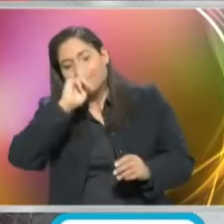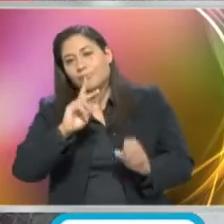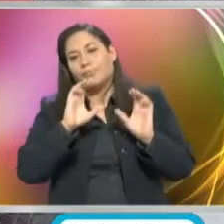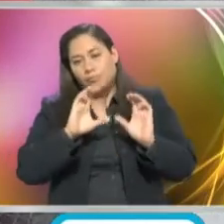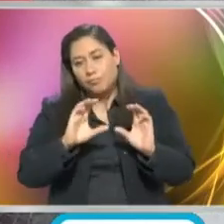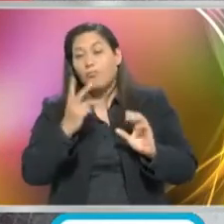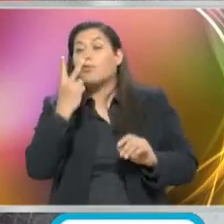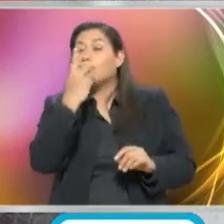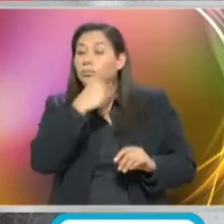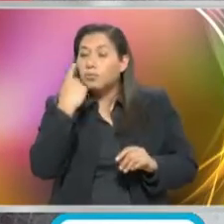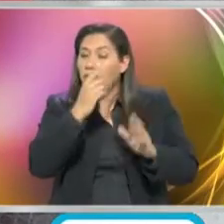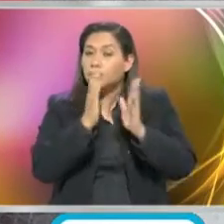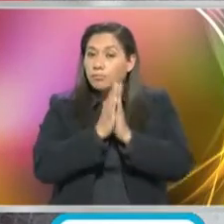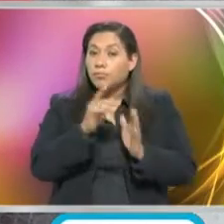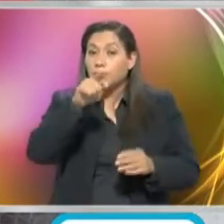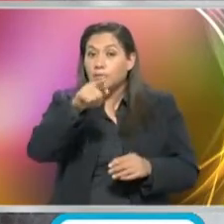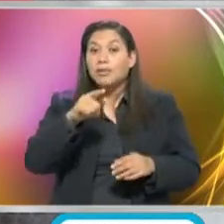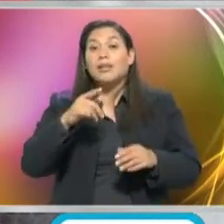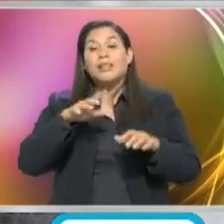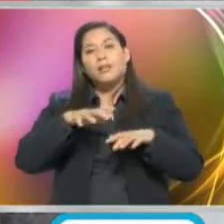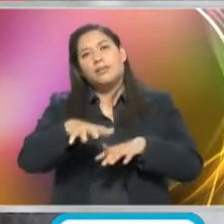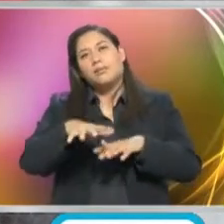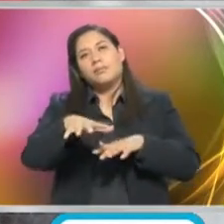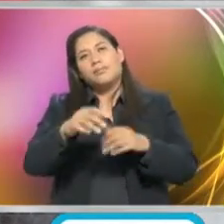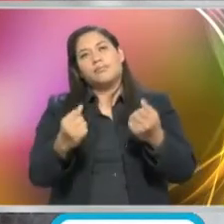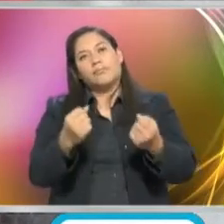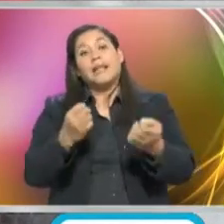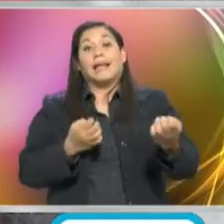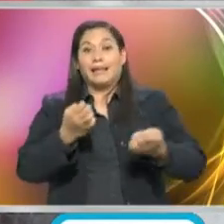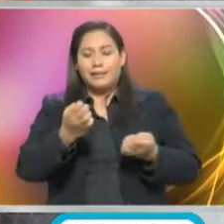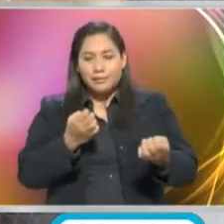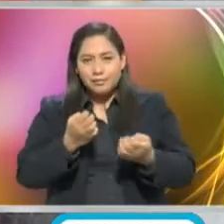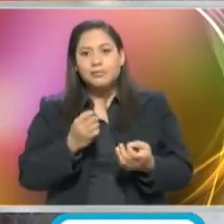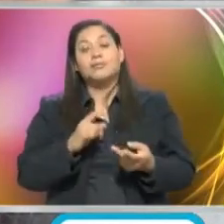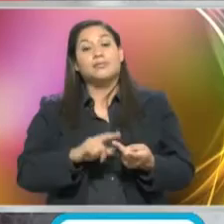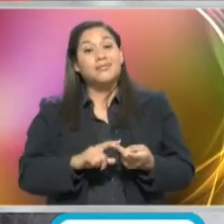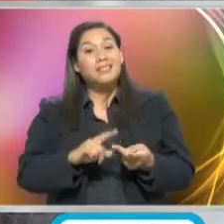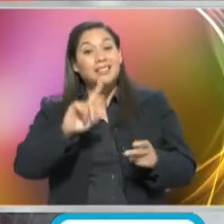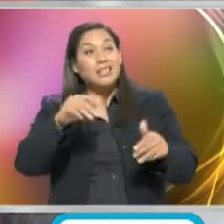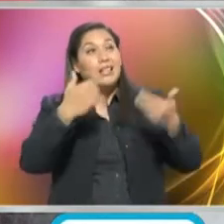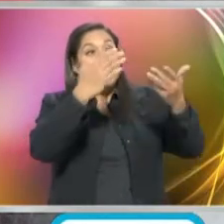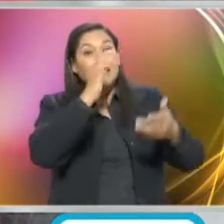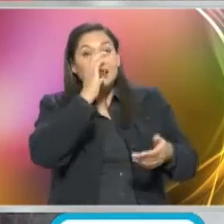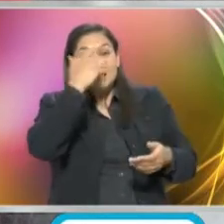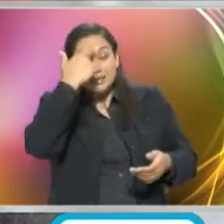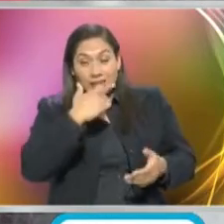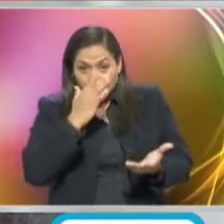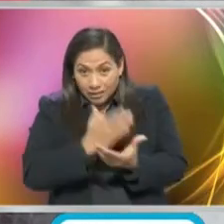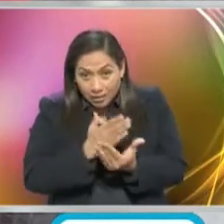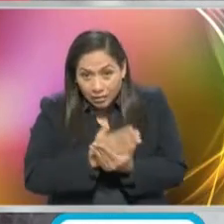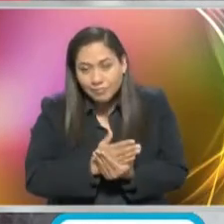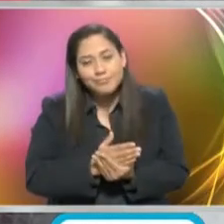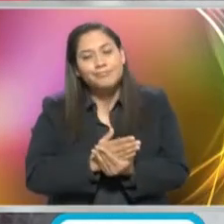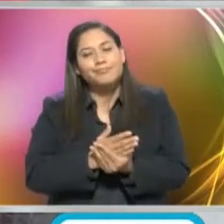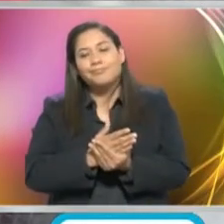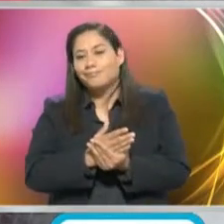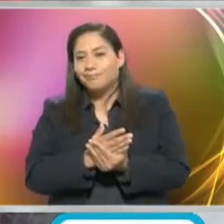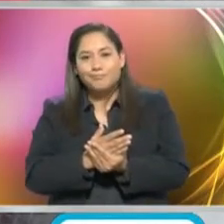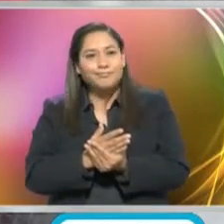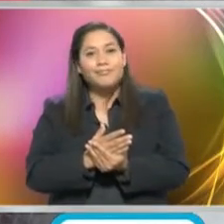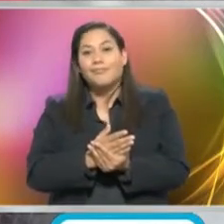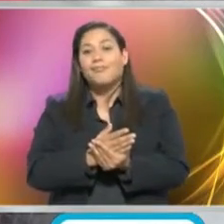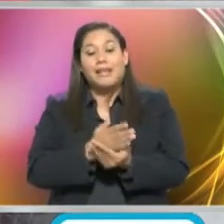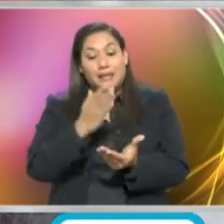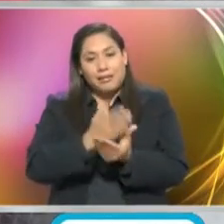2 horas, por favor. Entonces si llegan del tráfico, llegas de hacer ejercicio y llegas a cenarte esos tacos, bueno, primero están mal